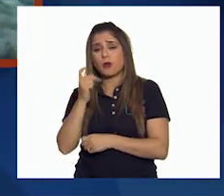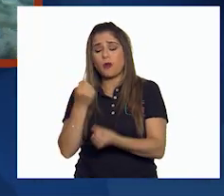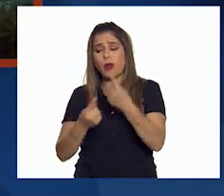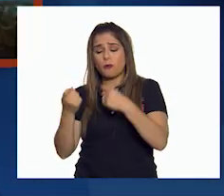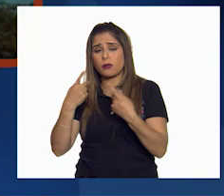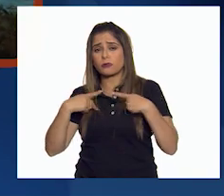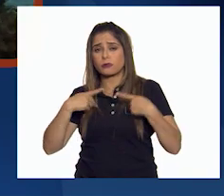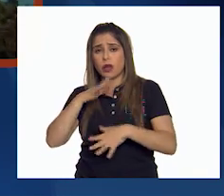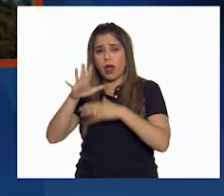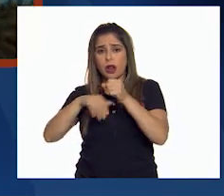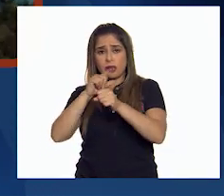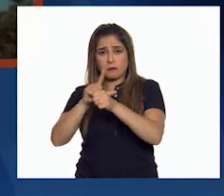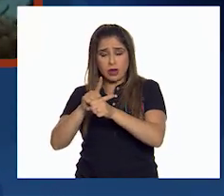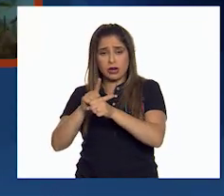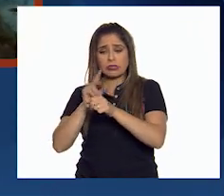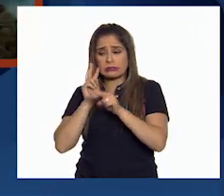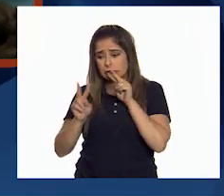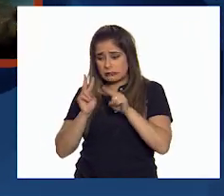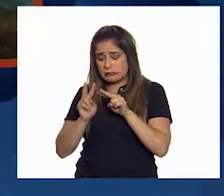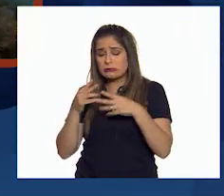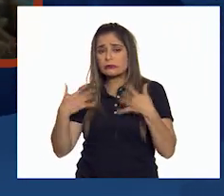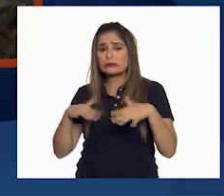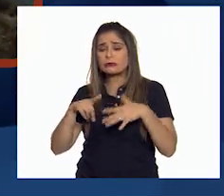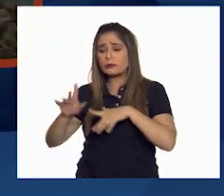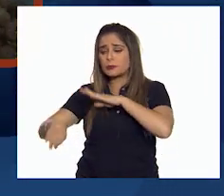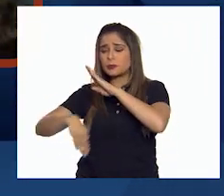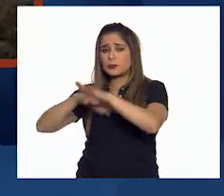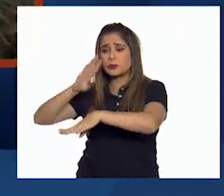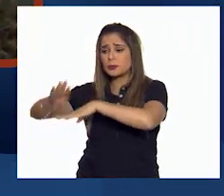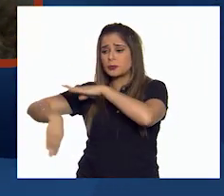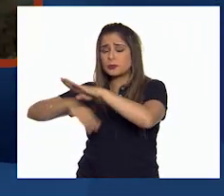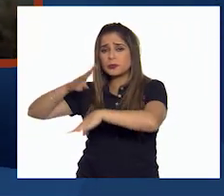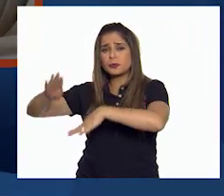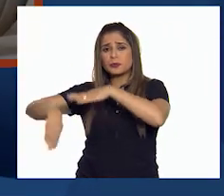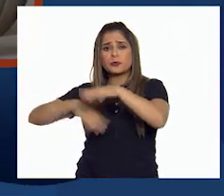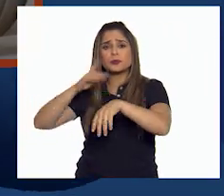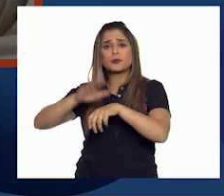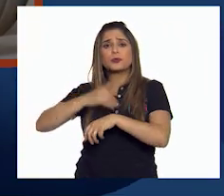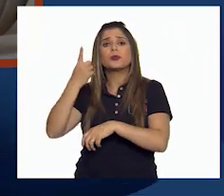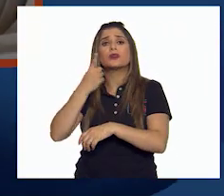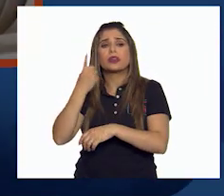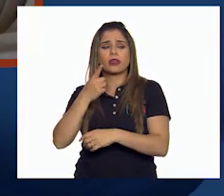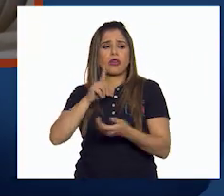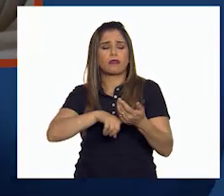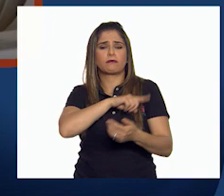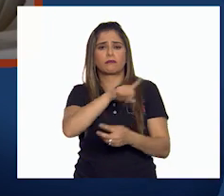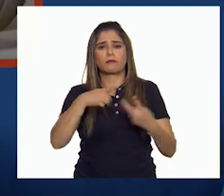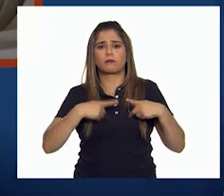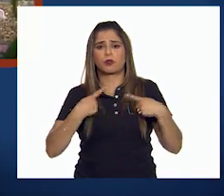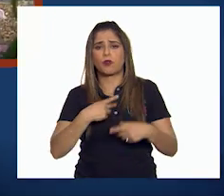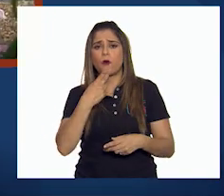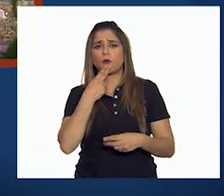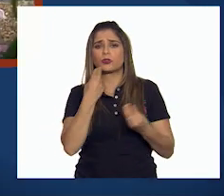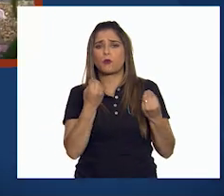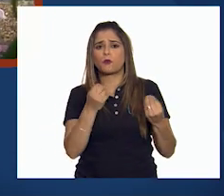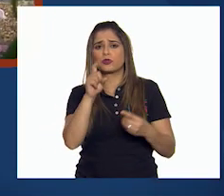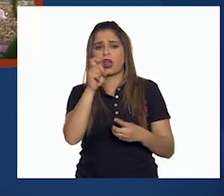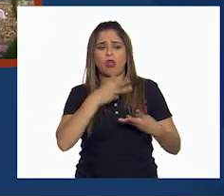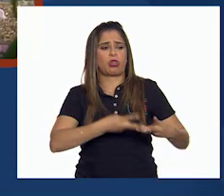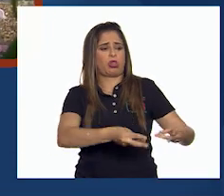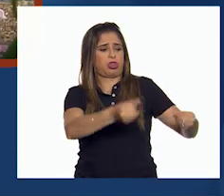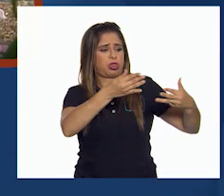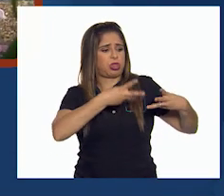sus poblaciones disminuidas de una manera alarmante. Esto se debe al uso desproporcionado que hacemos del agua, al exceso